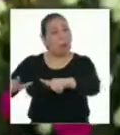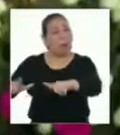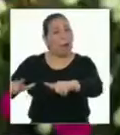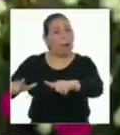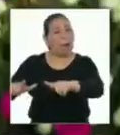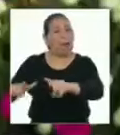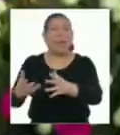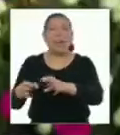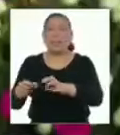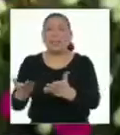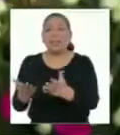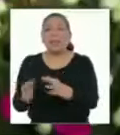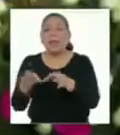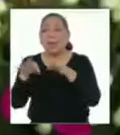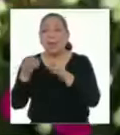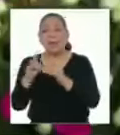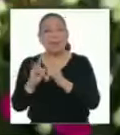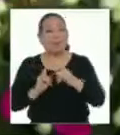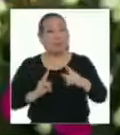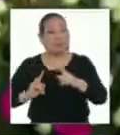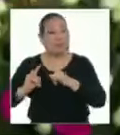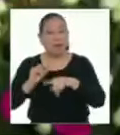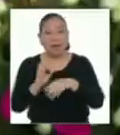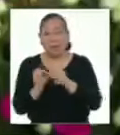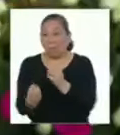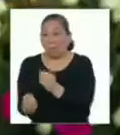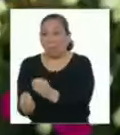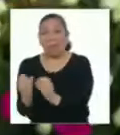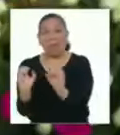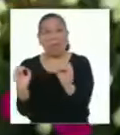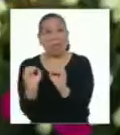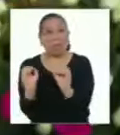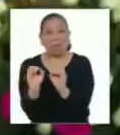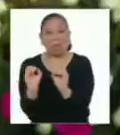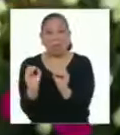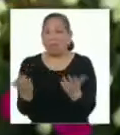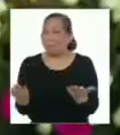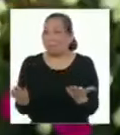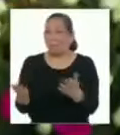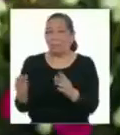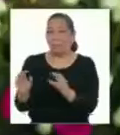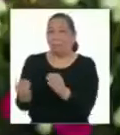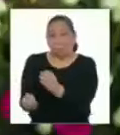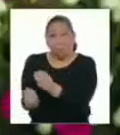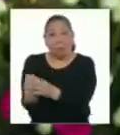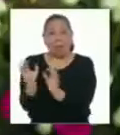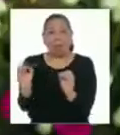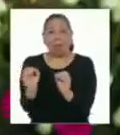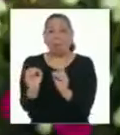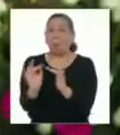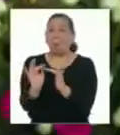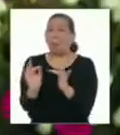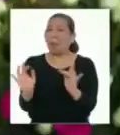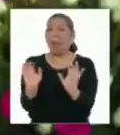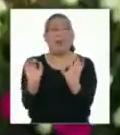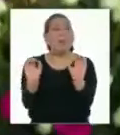quiso hacer una viña, y la viña no dio frutos y al contrario era estéril.